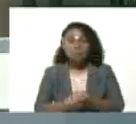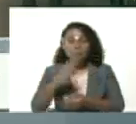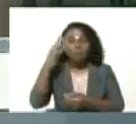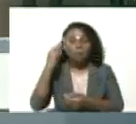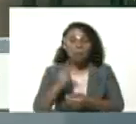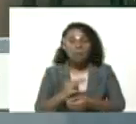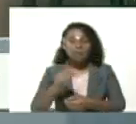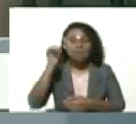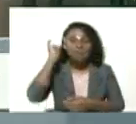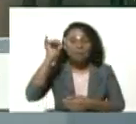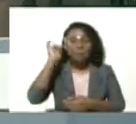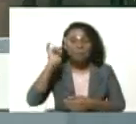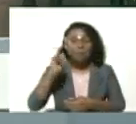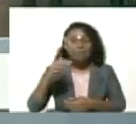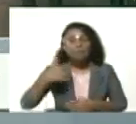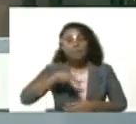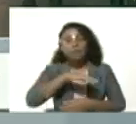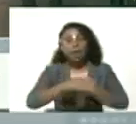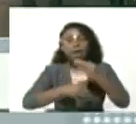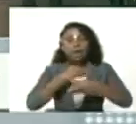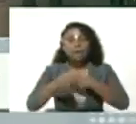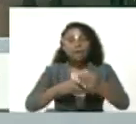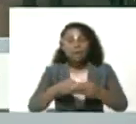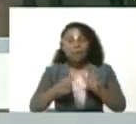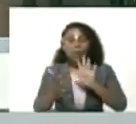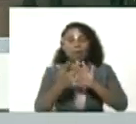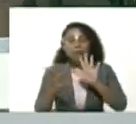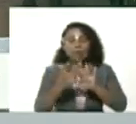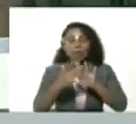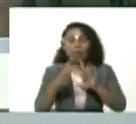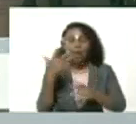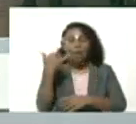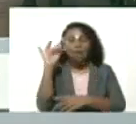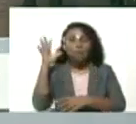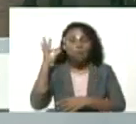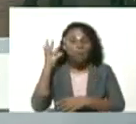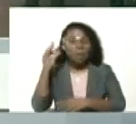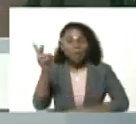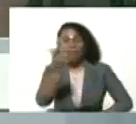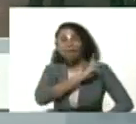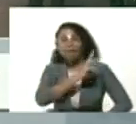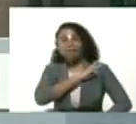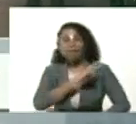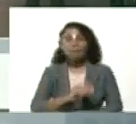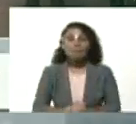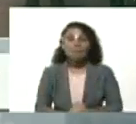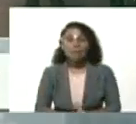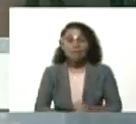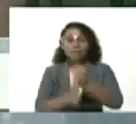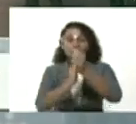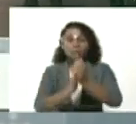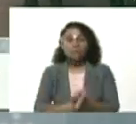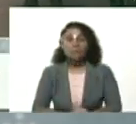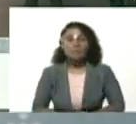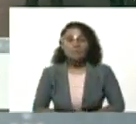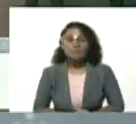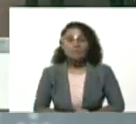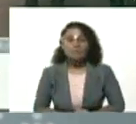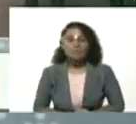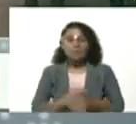Bolívar, Yaracuy, donde hacemos el pase, aparece una mujer como jefa, como lideresa.